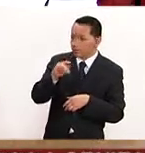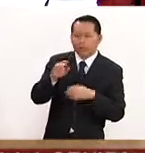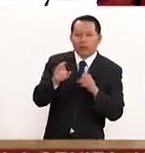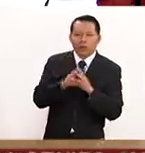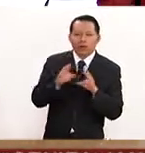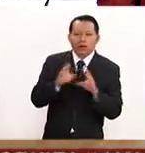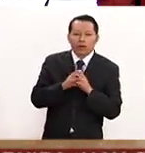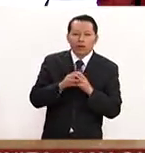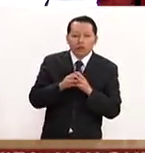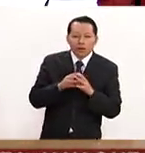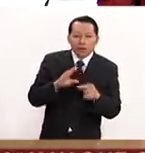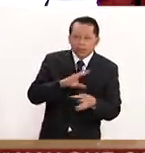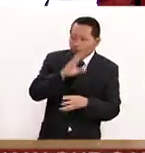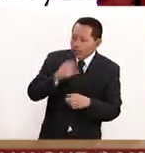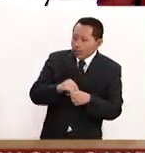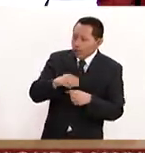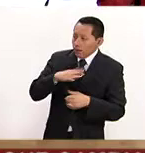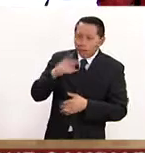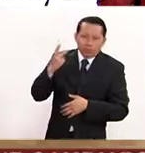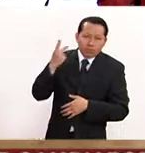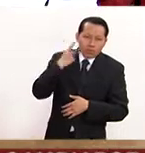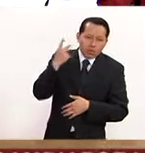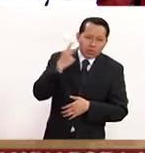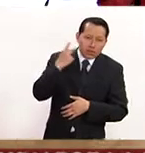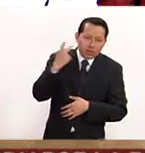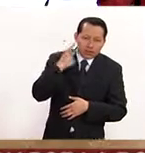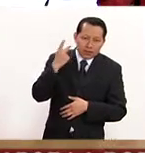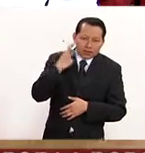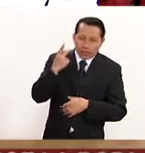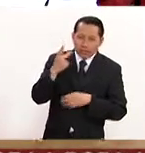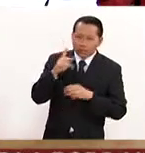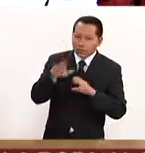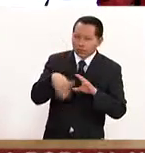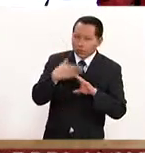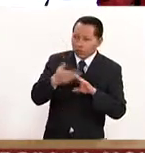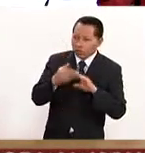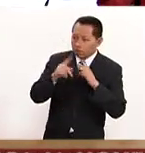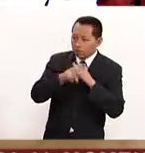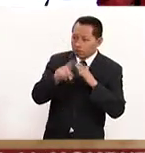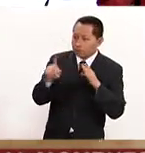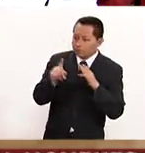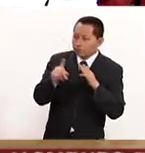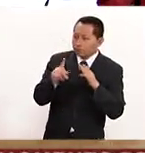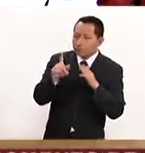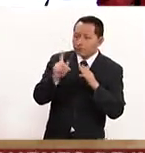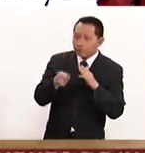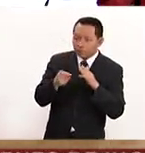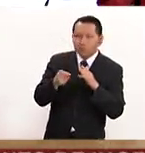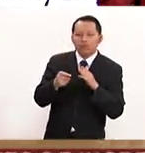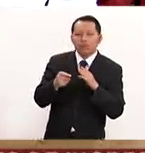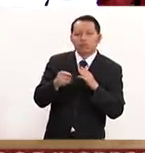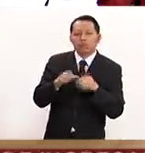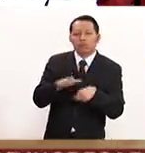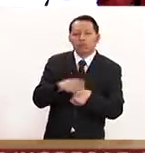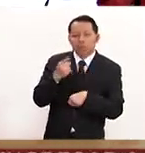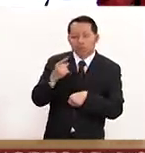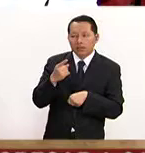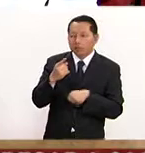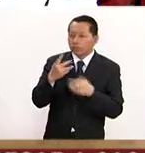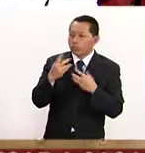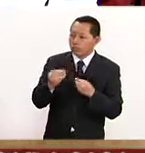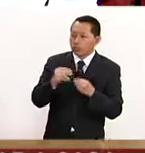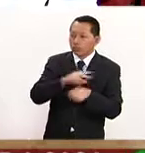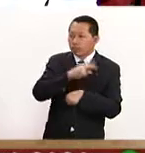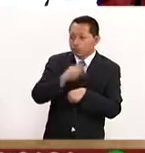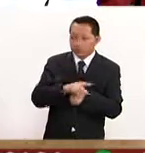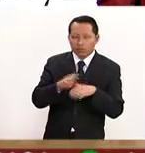de todas estas políticas contra la inmigración? ¿Qué detonó que muchos países